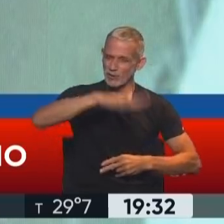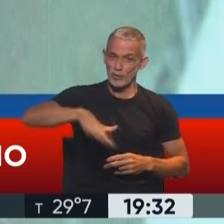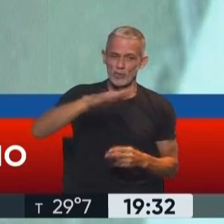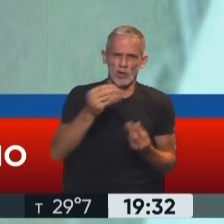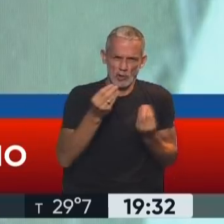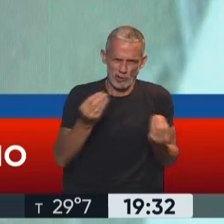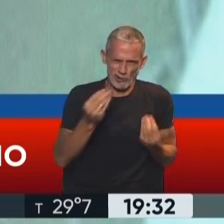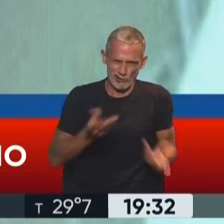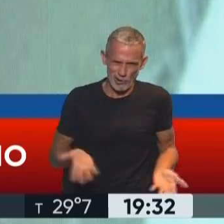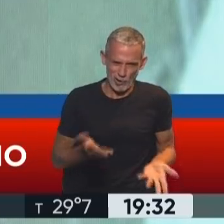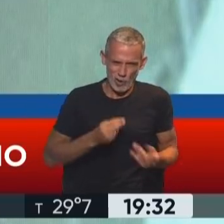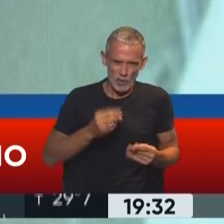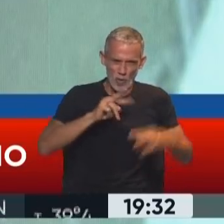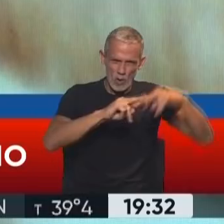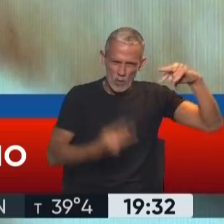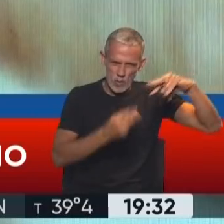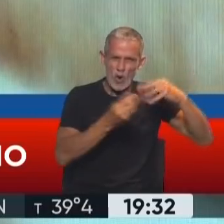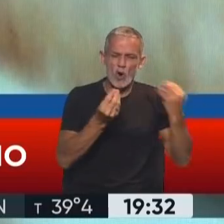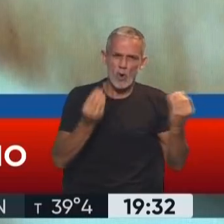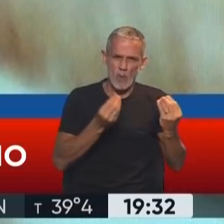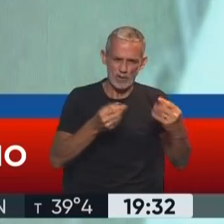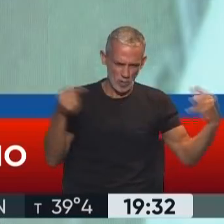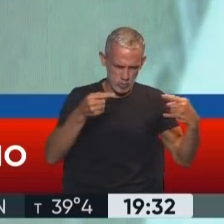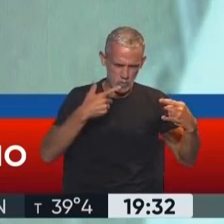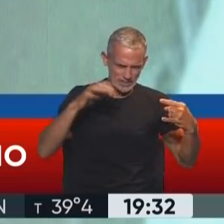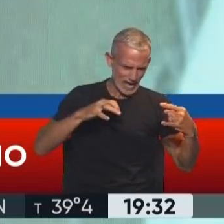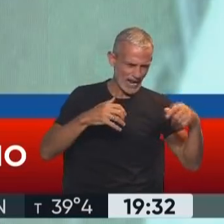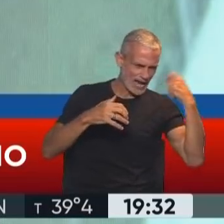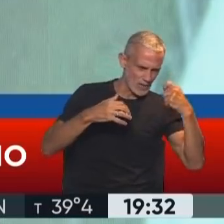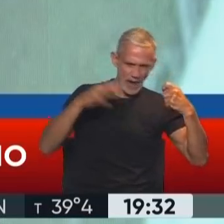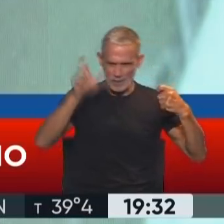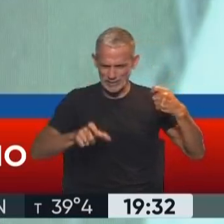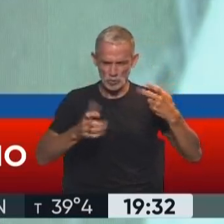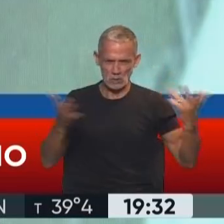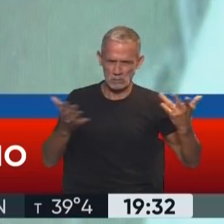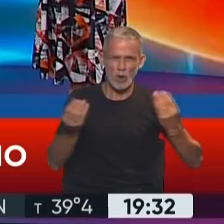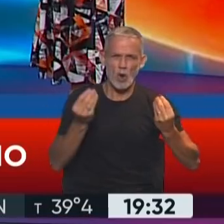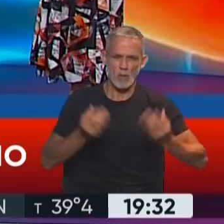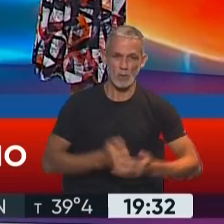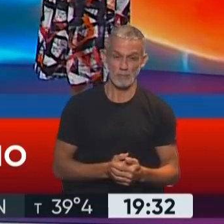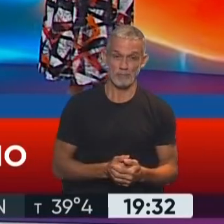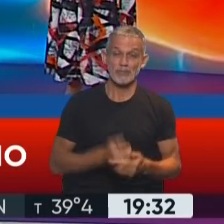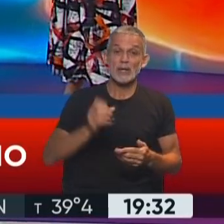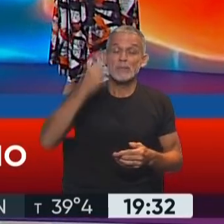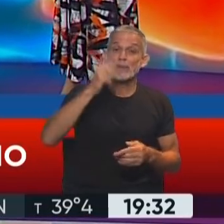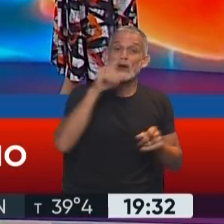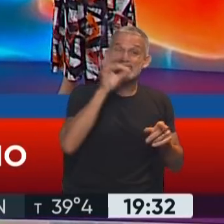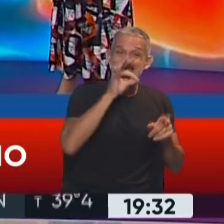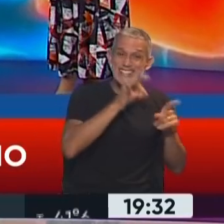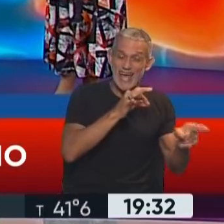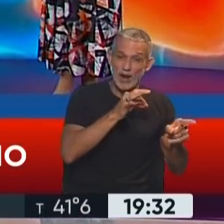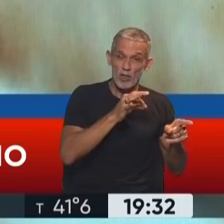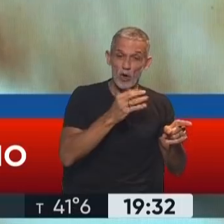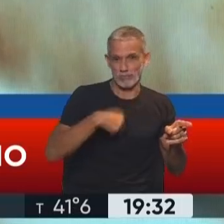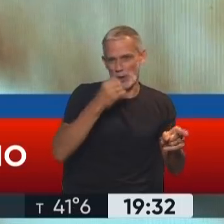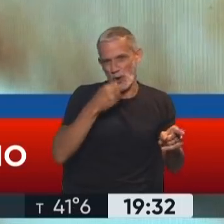cómo pasa por la cuestión genética. Si hay incompatibilidad, si es un animal con un humano, ¿cómo puede ser posible? Primero, el cerdo, además de